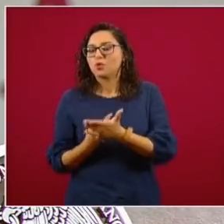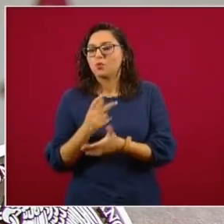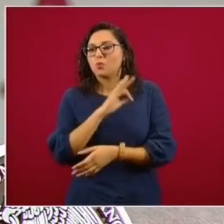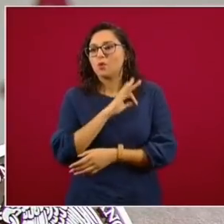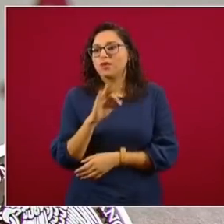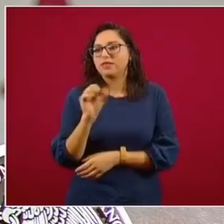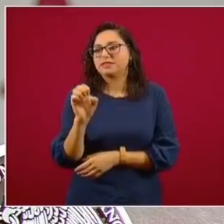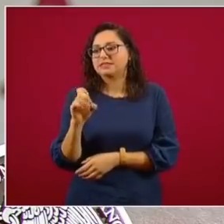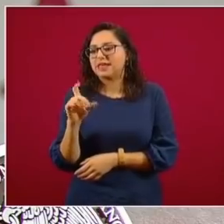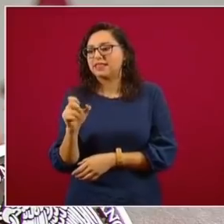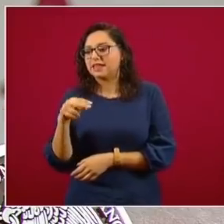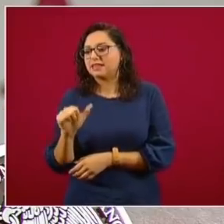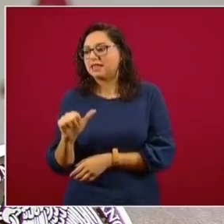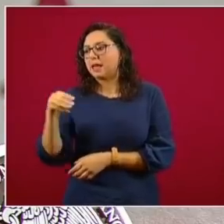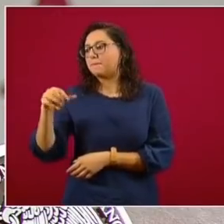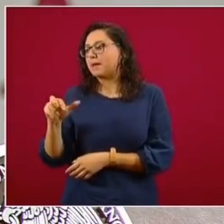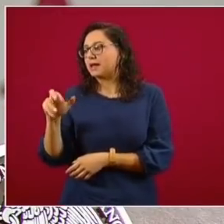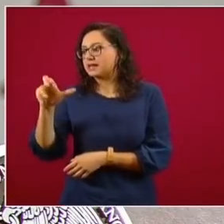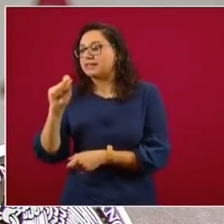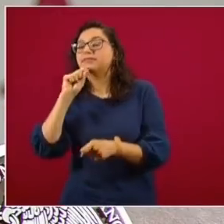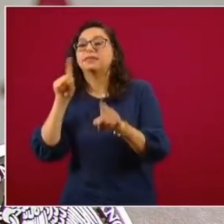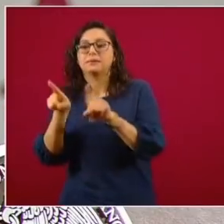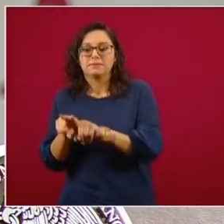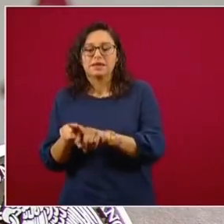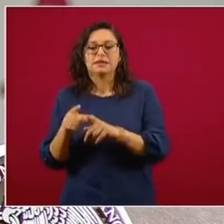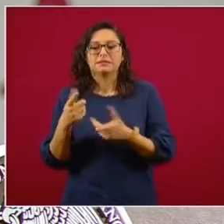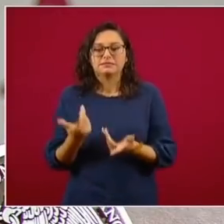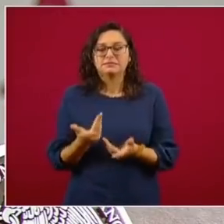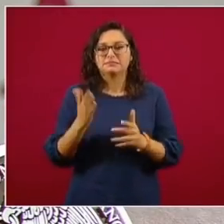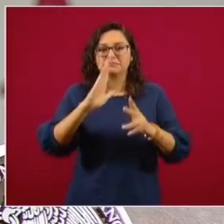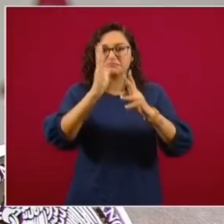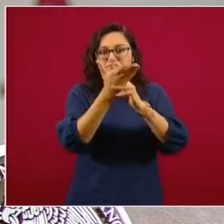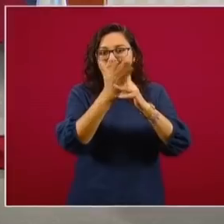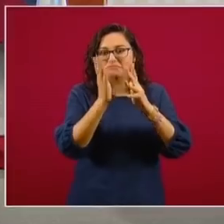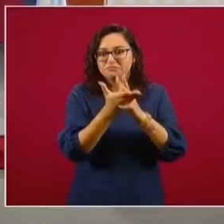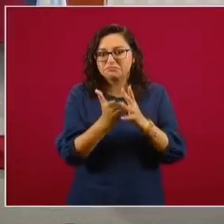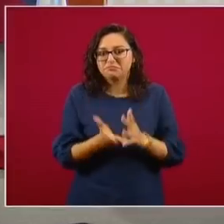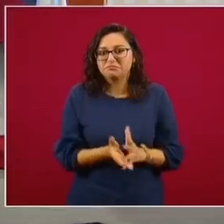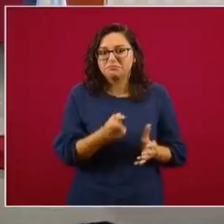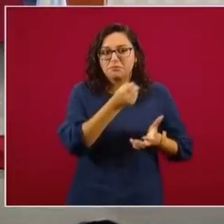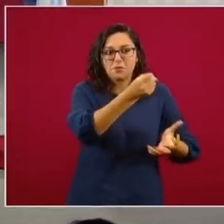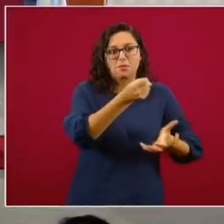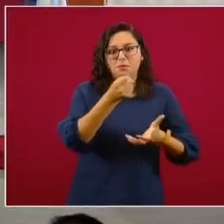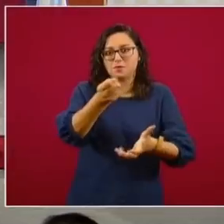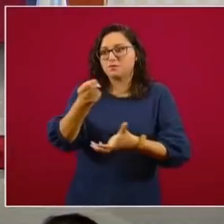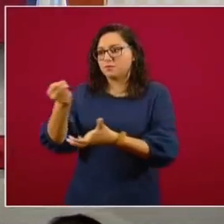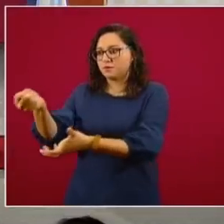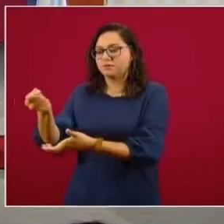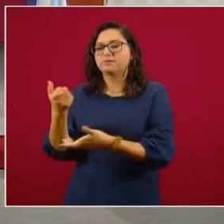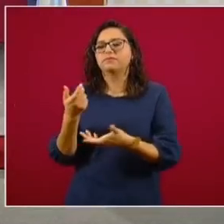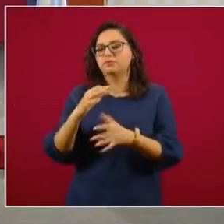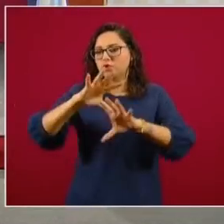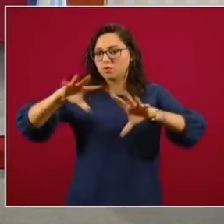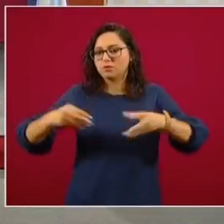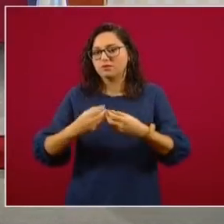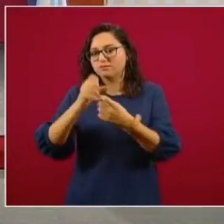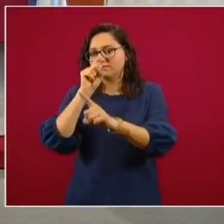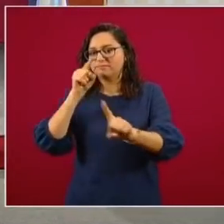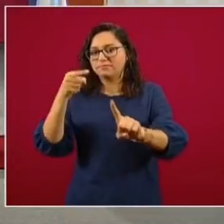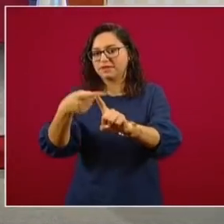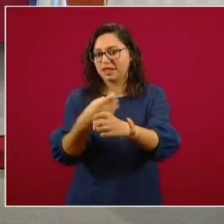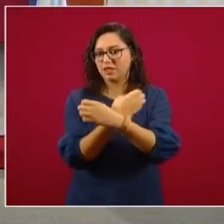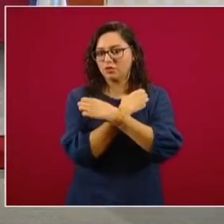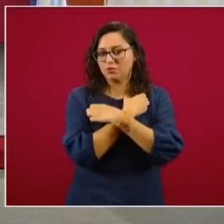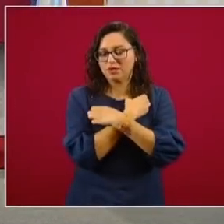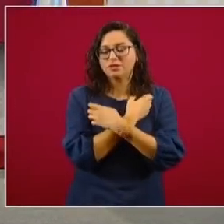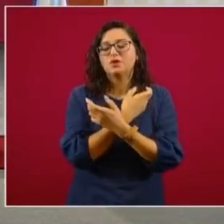Sedena o en Marina están ahí. Entonces, estas son 3 cortes distintos a través de los cuales se va preparando y se